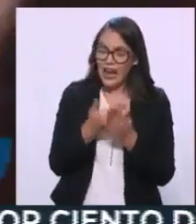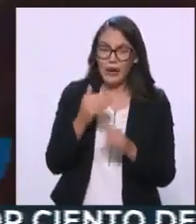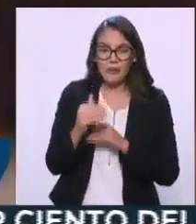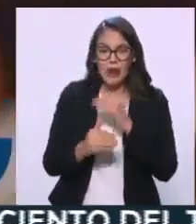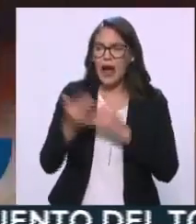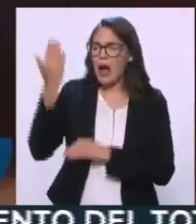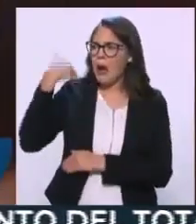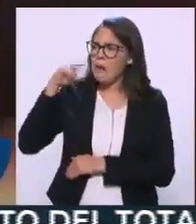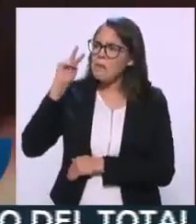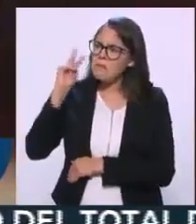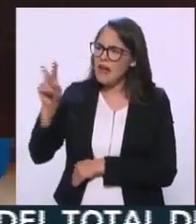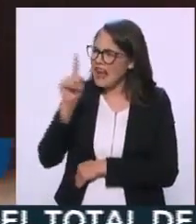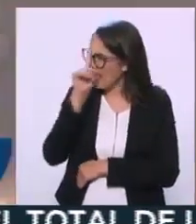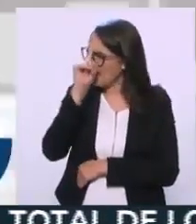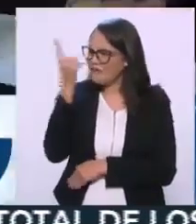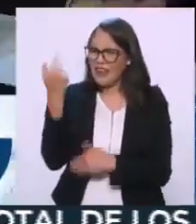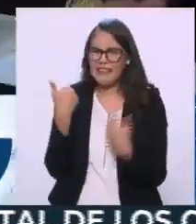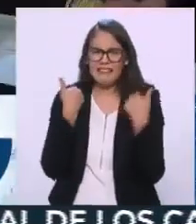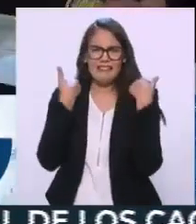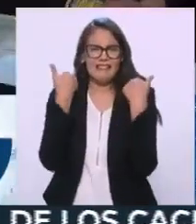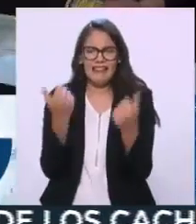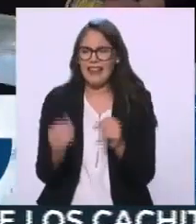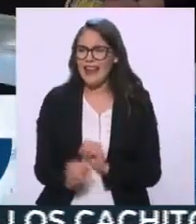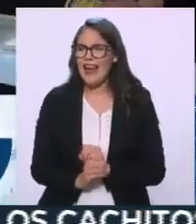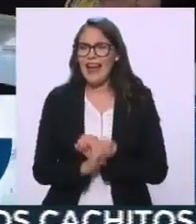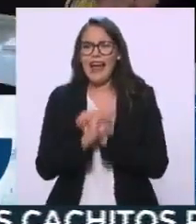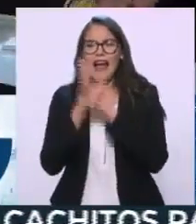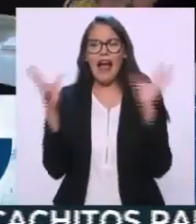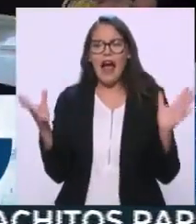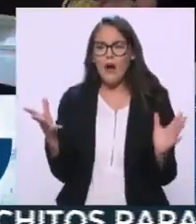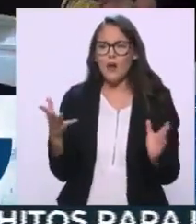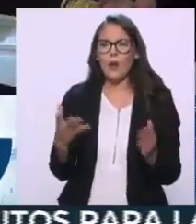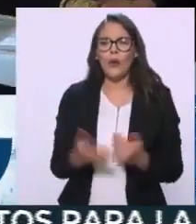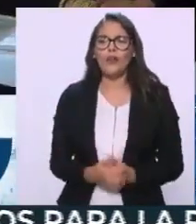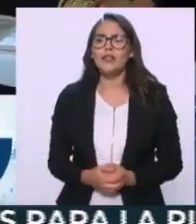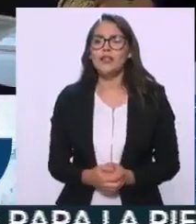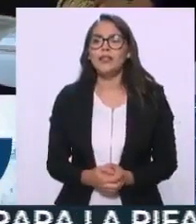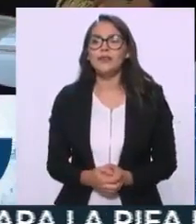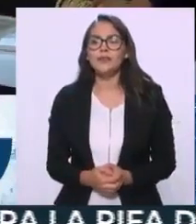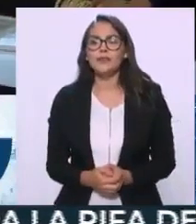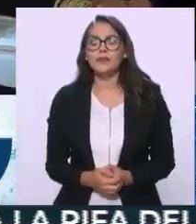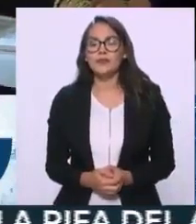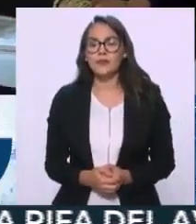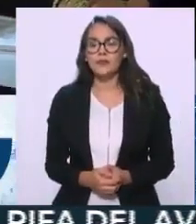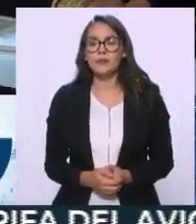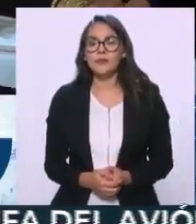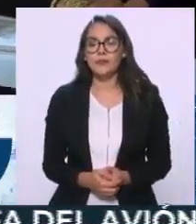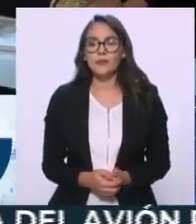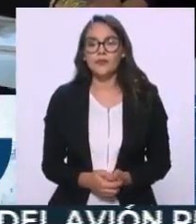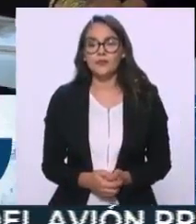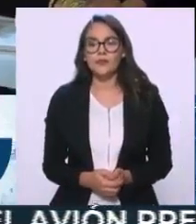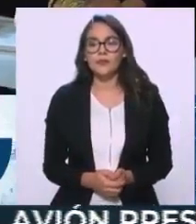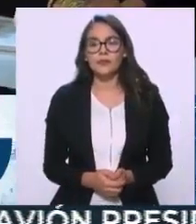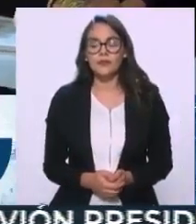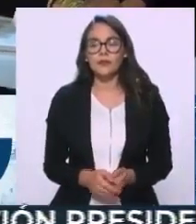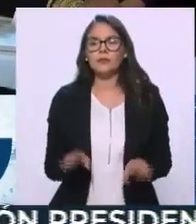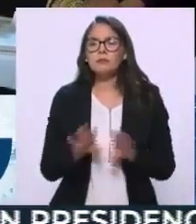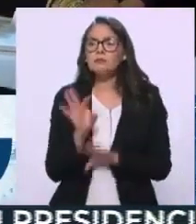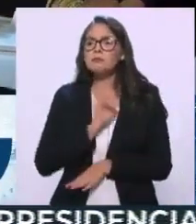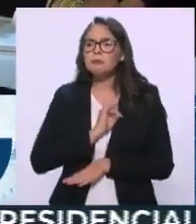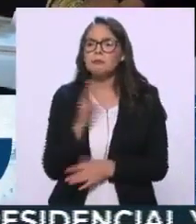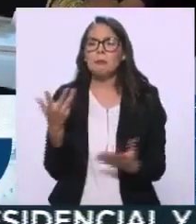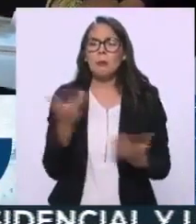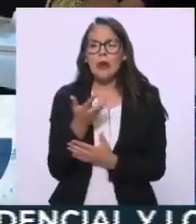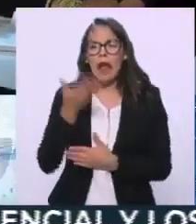nos parecían muy claras o muy fáciles de, digamos, o no fáciles, pero al menos posibles de